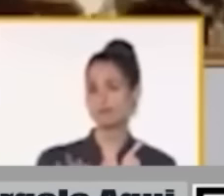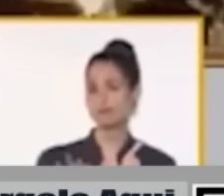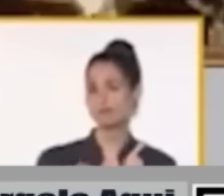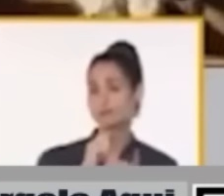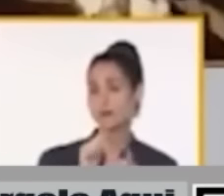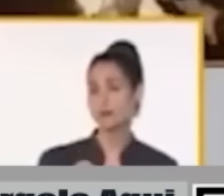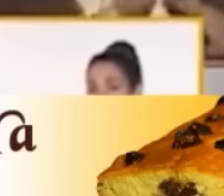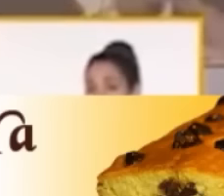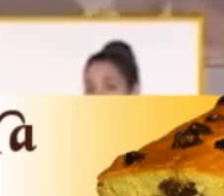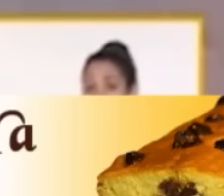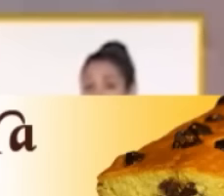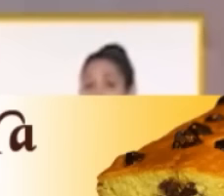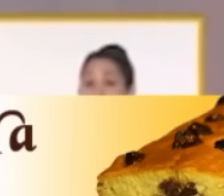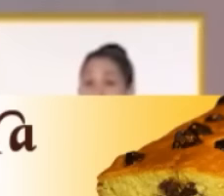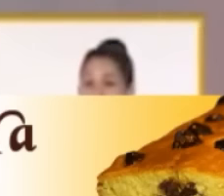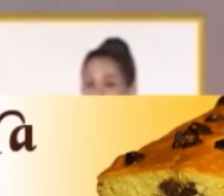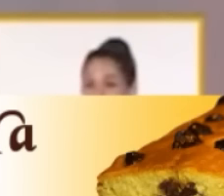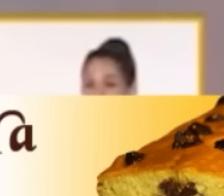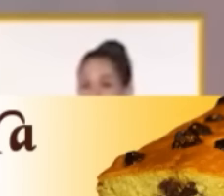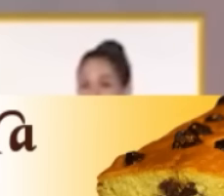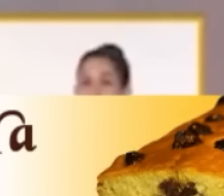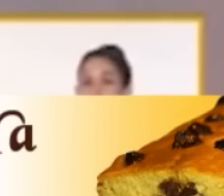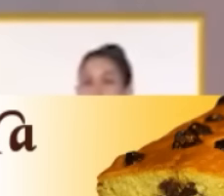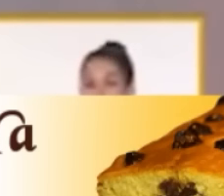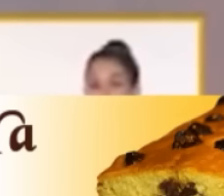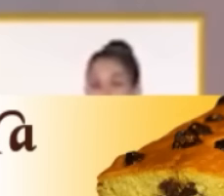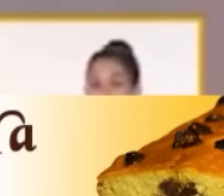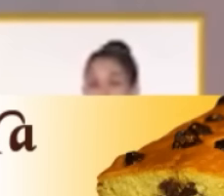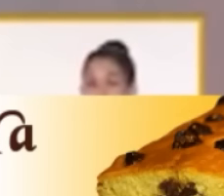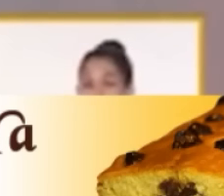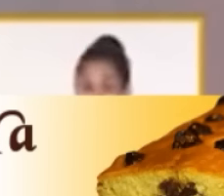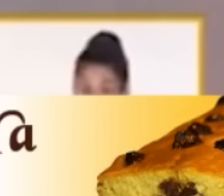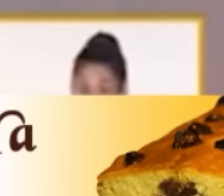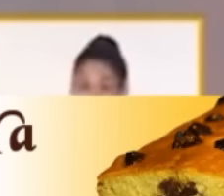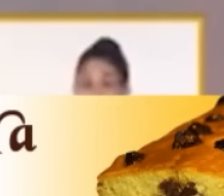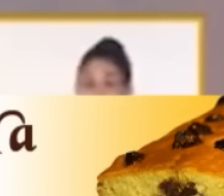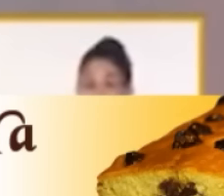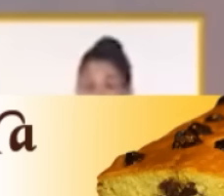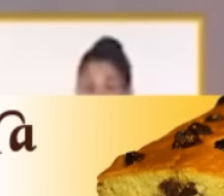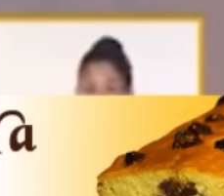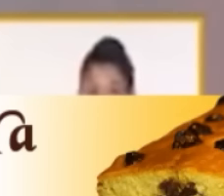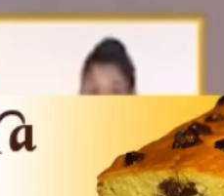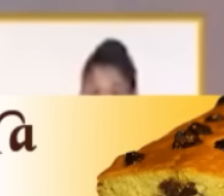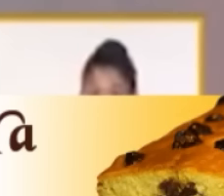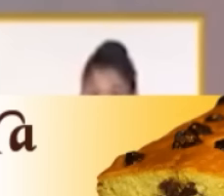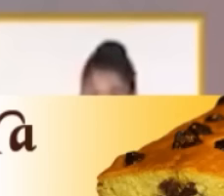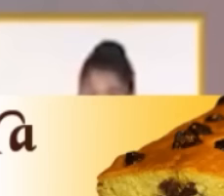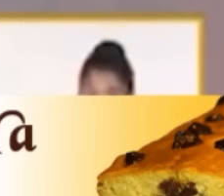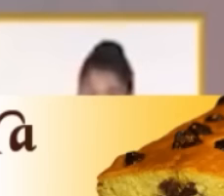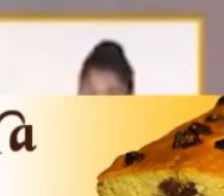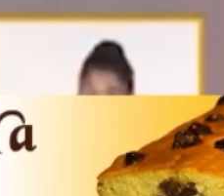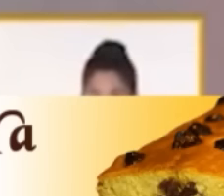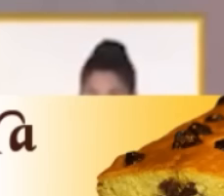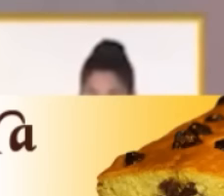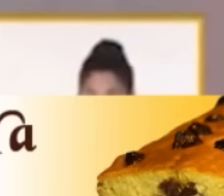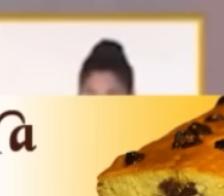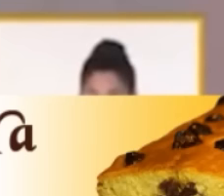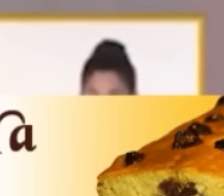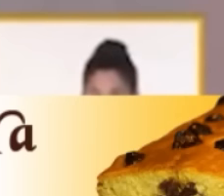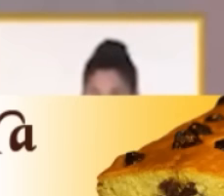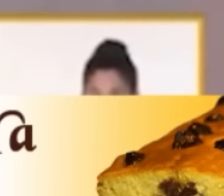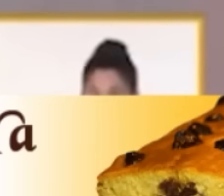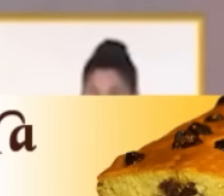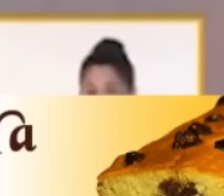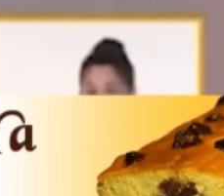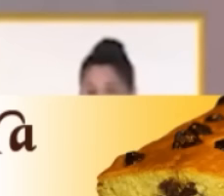con 150,000 hectáreas de arroz físic que cuando uno las pone un 25 un 30% que las vuelva a sembrar en el año tenemos capacidad